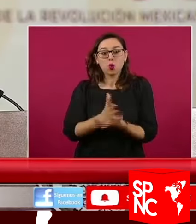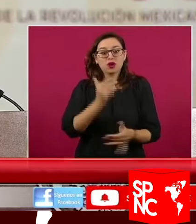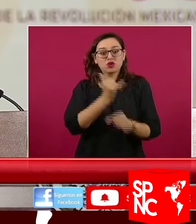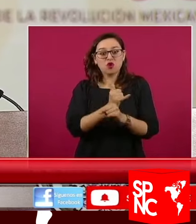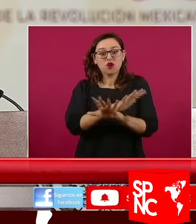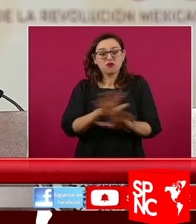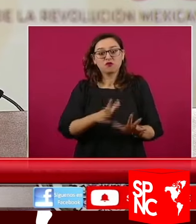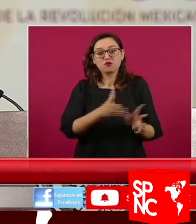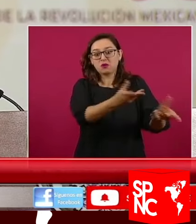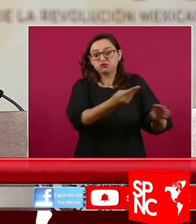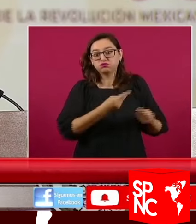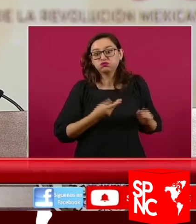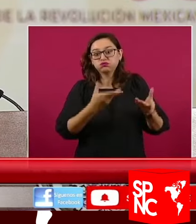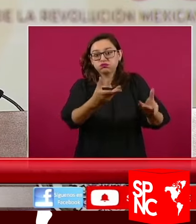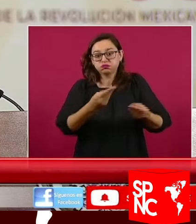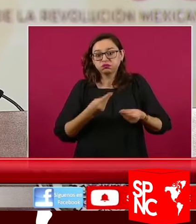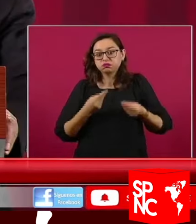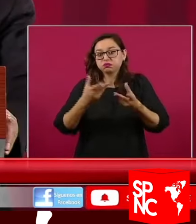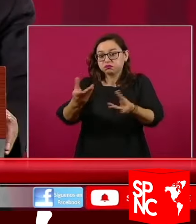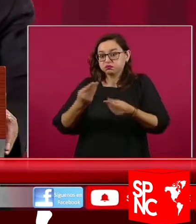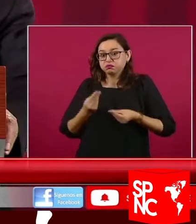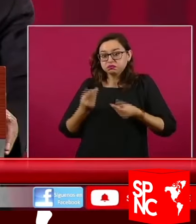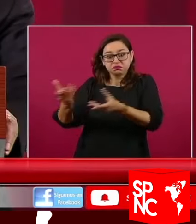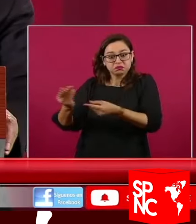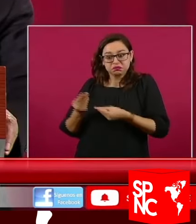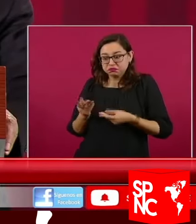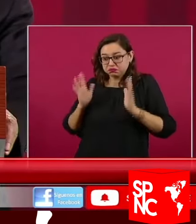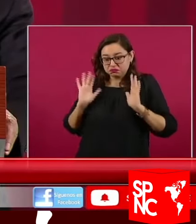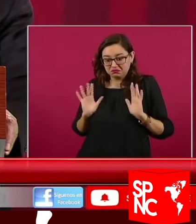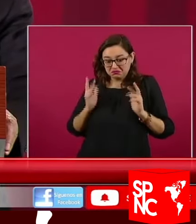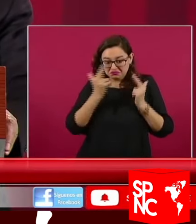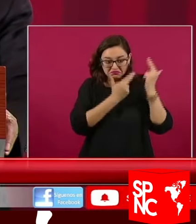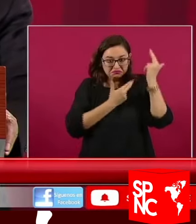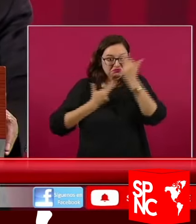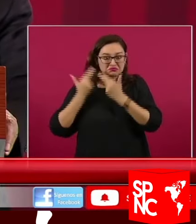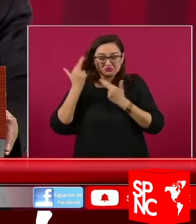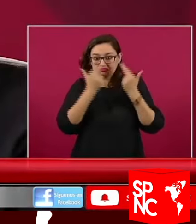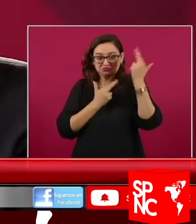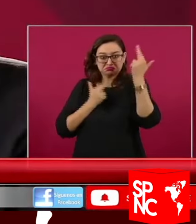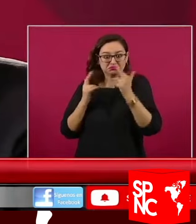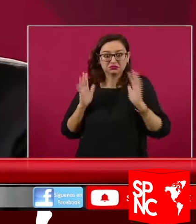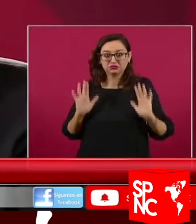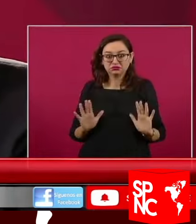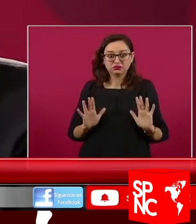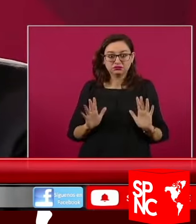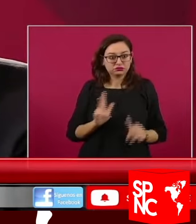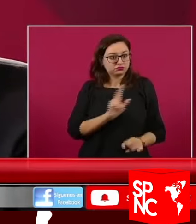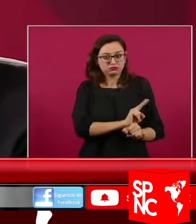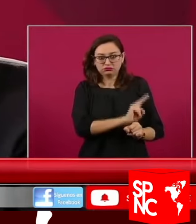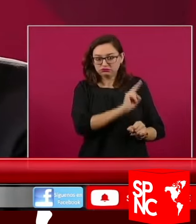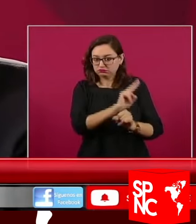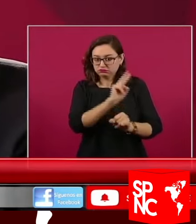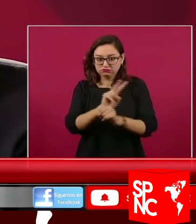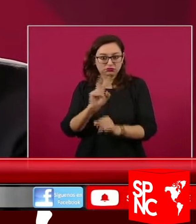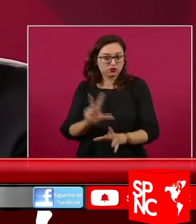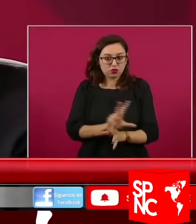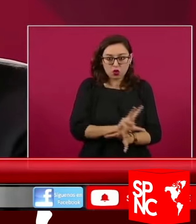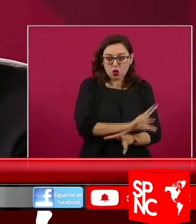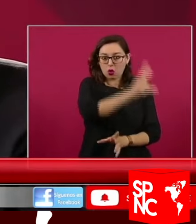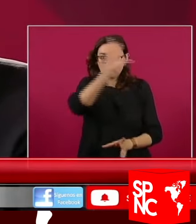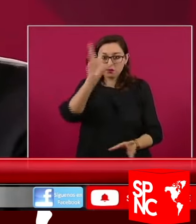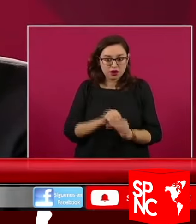Gómez Álvarez, titular de la Unidad de Inteligencia Financiera del gobierno del presidente